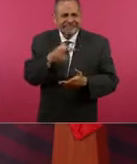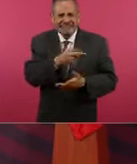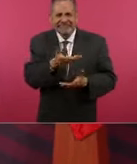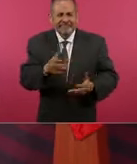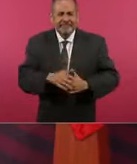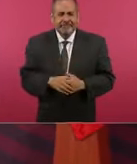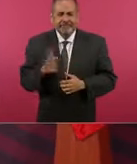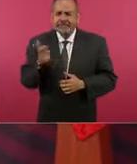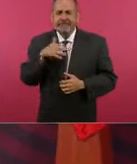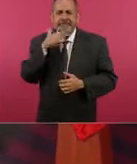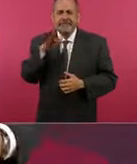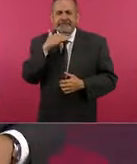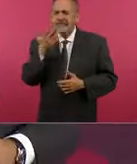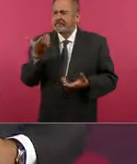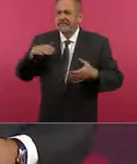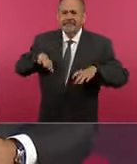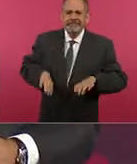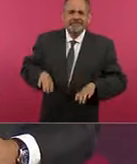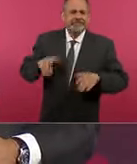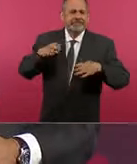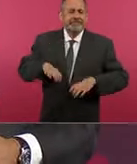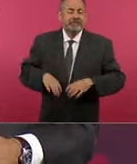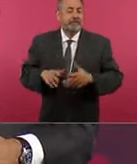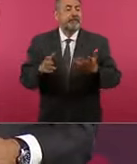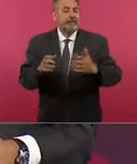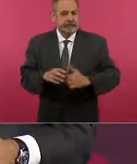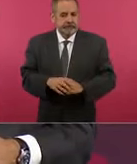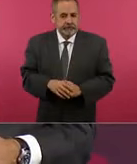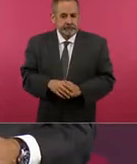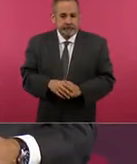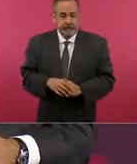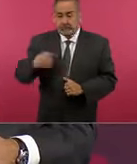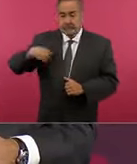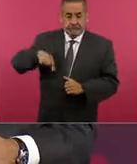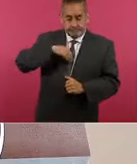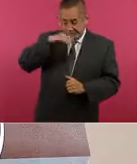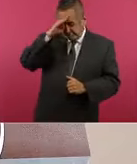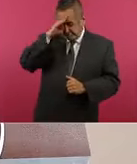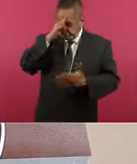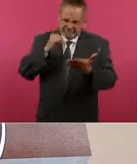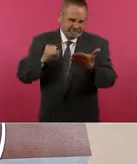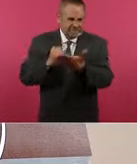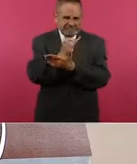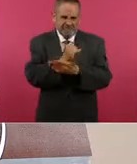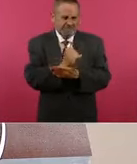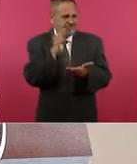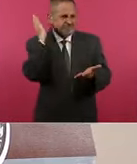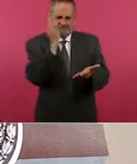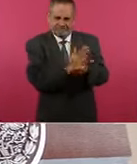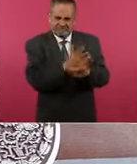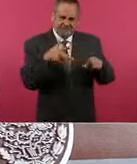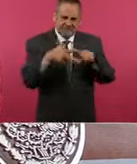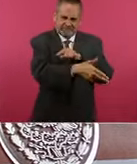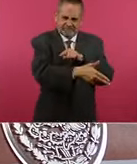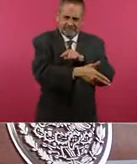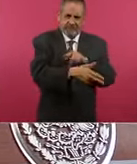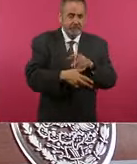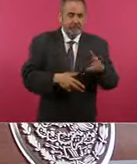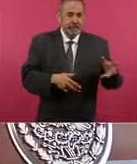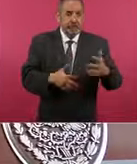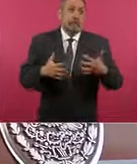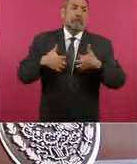No, era corrupción. Pero cuando decidimos acabar con todo eso,